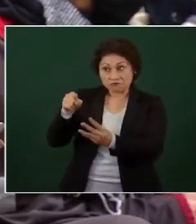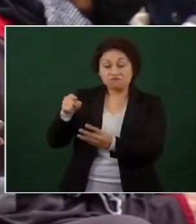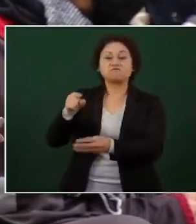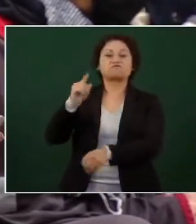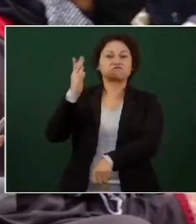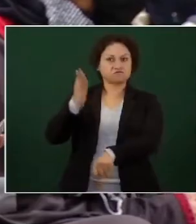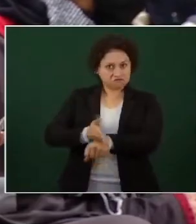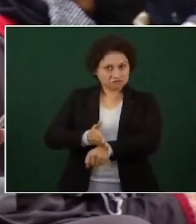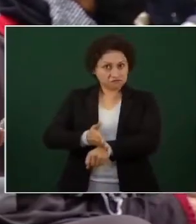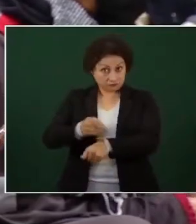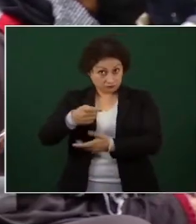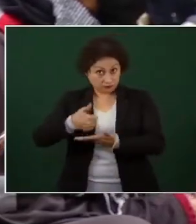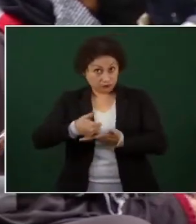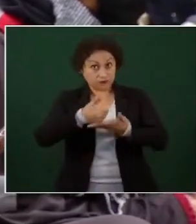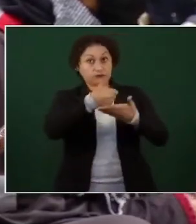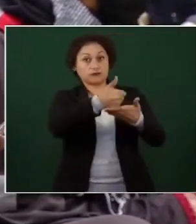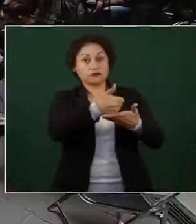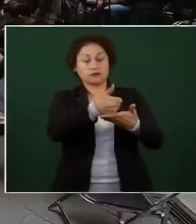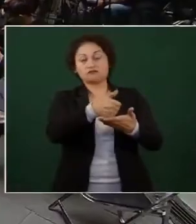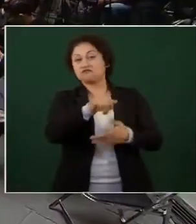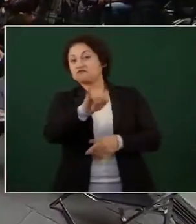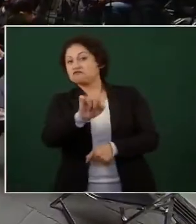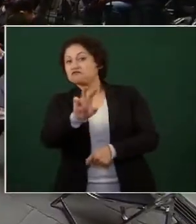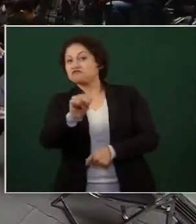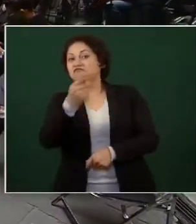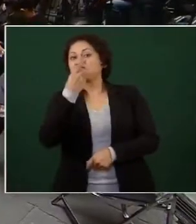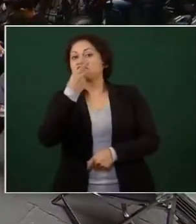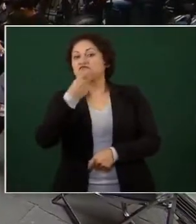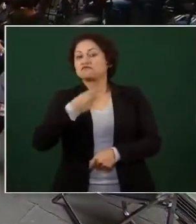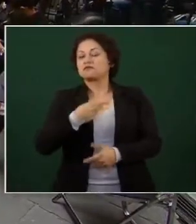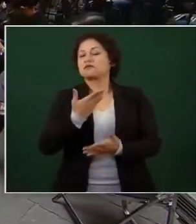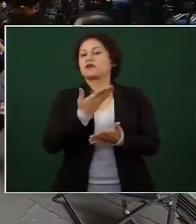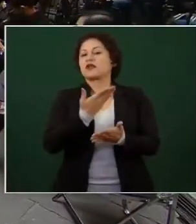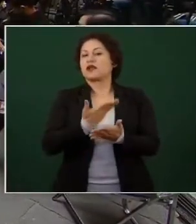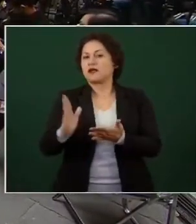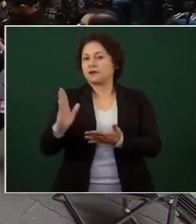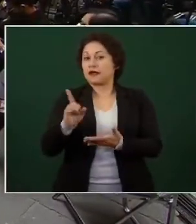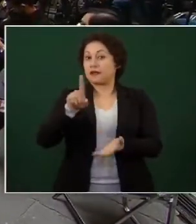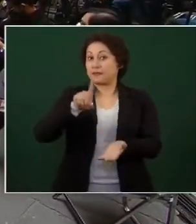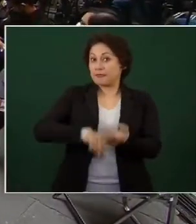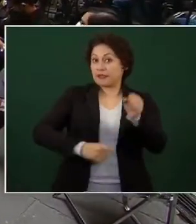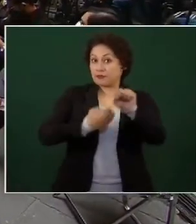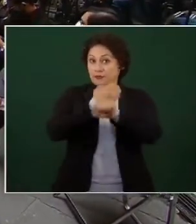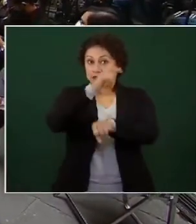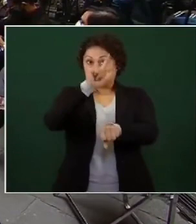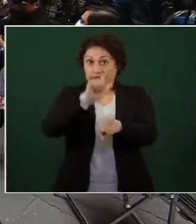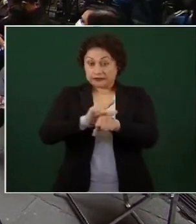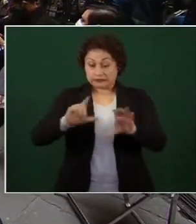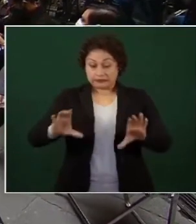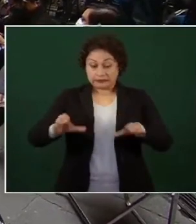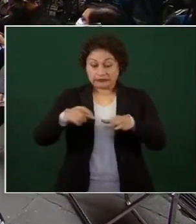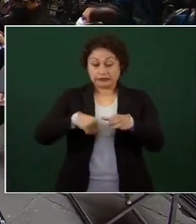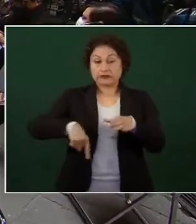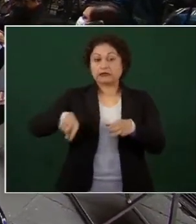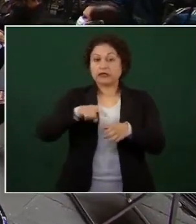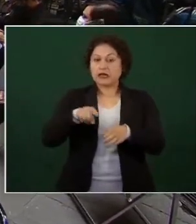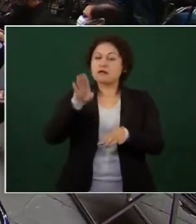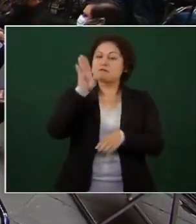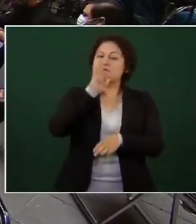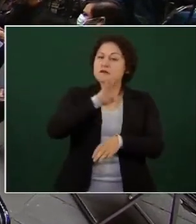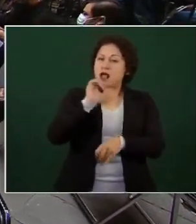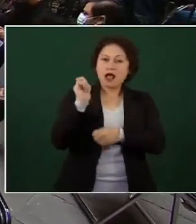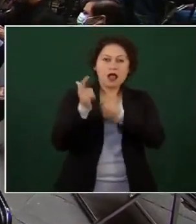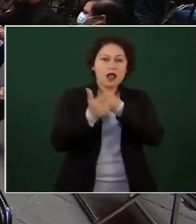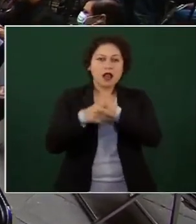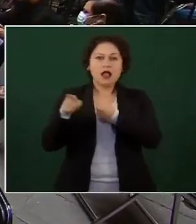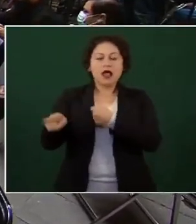caso, por su parte, a nivel estatal, a pesar de contar con antecedentes, incluso de malos manejos